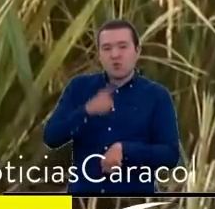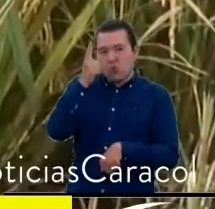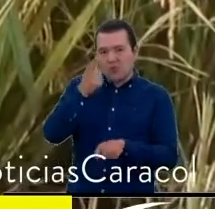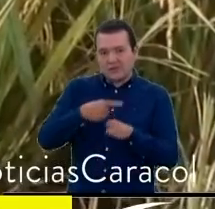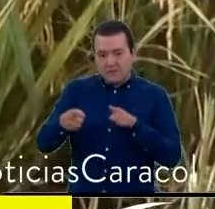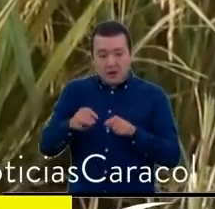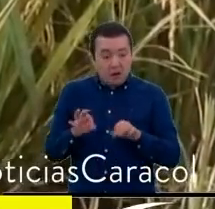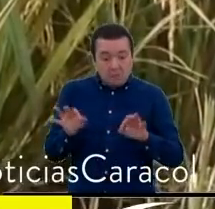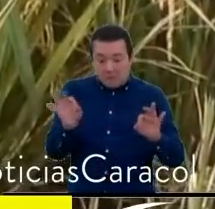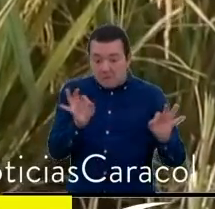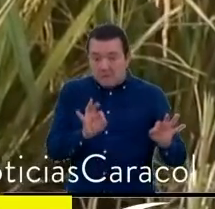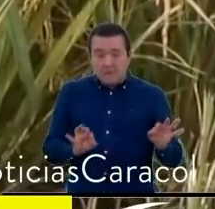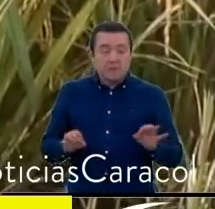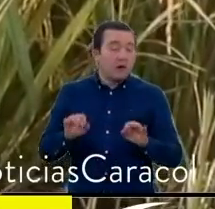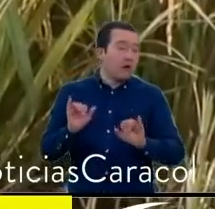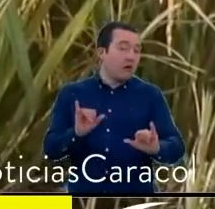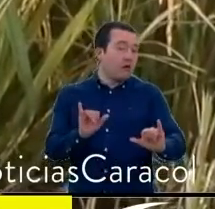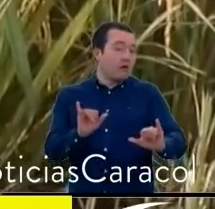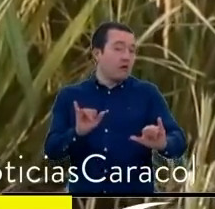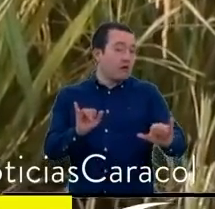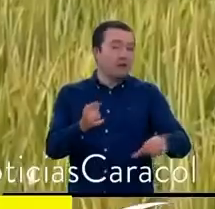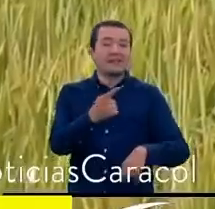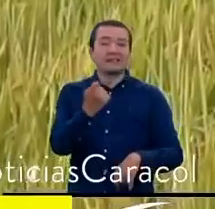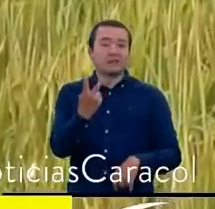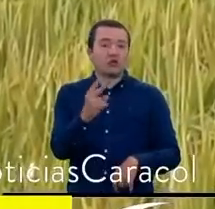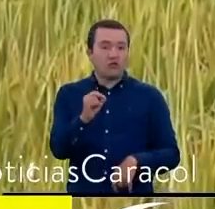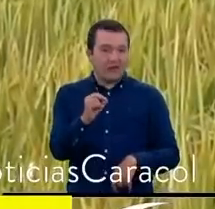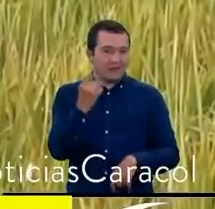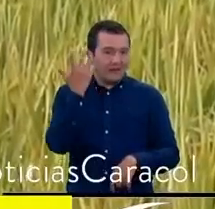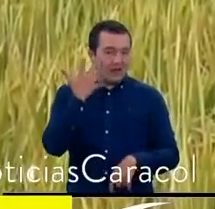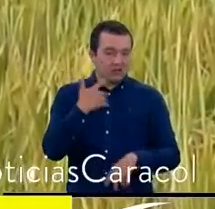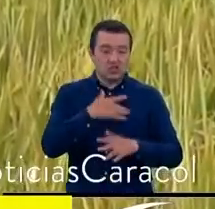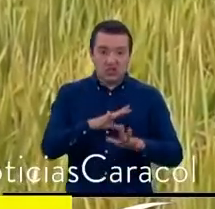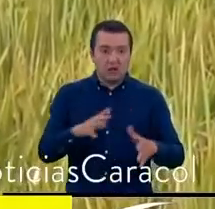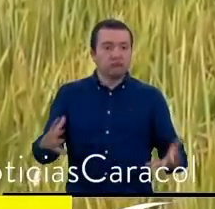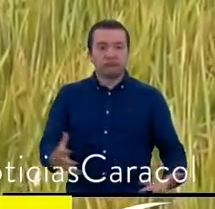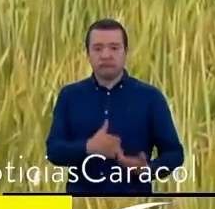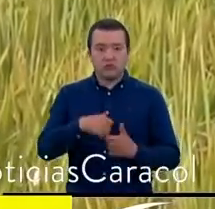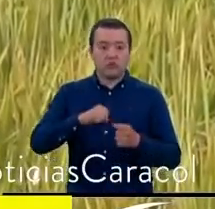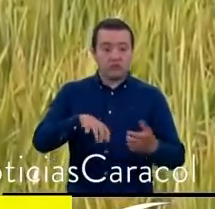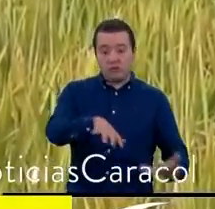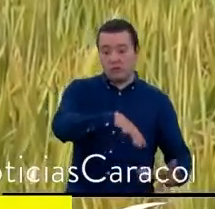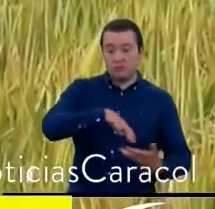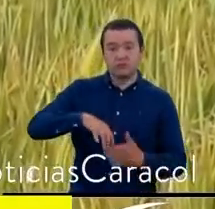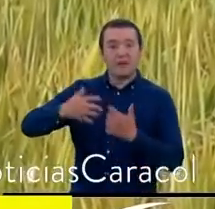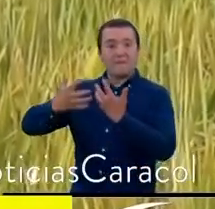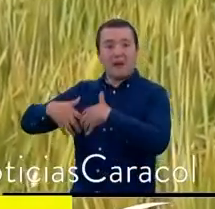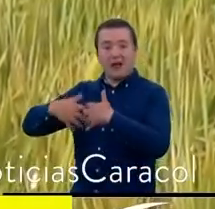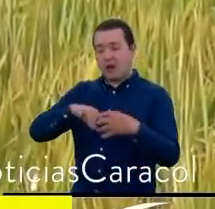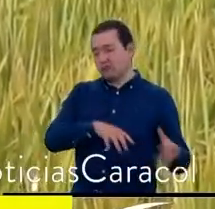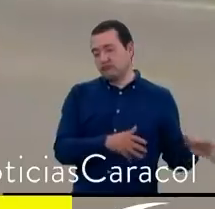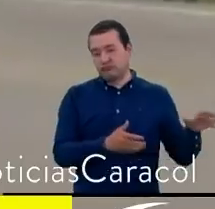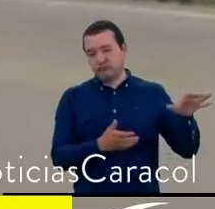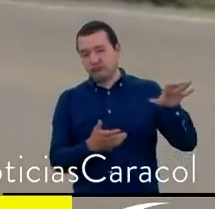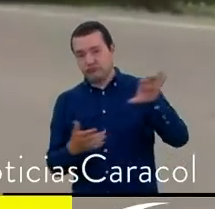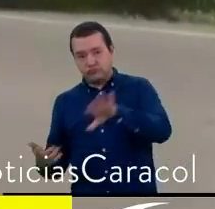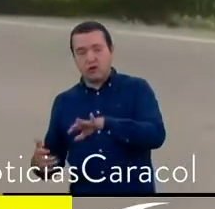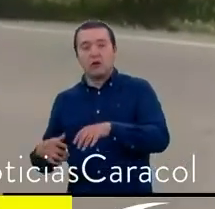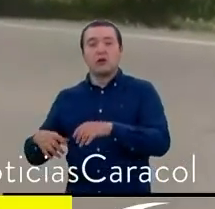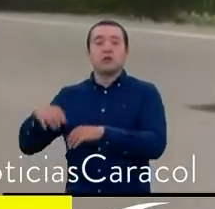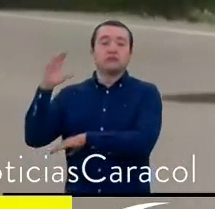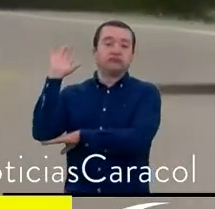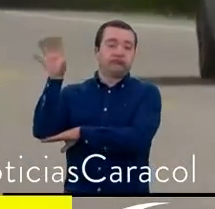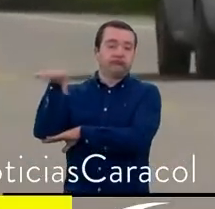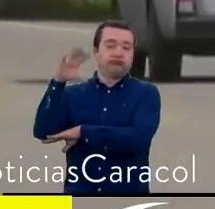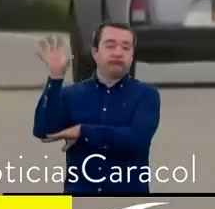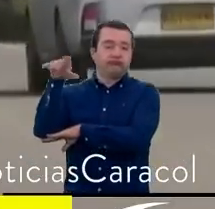está listo para recoger. Hoy entra la máquina y de una vez lo trasladamos a través de los camiones hacia el molino. Tras este paso